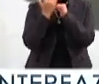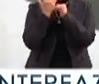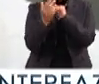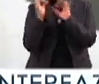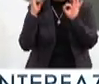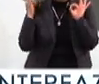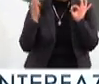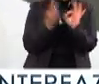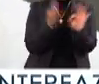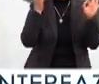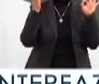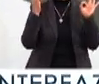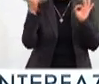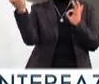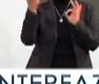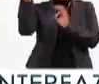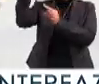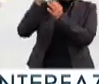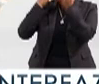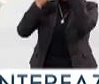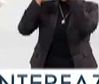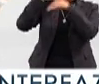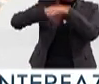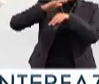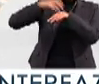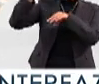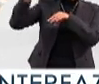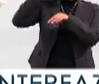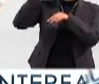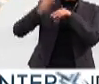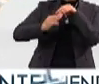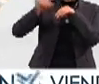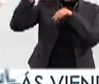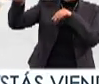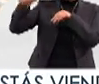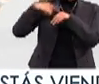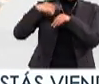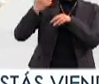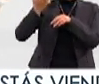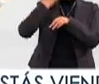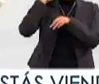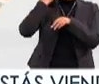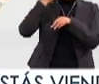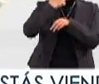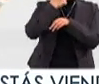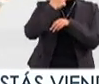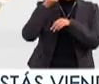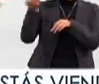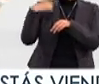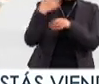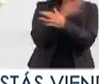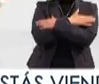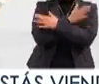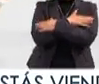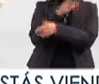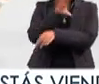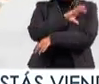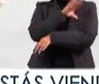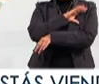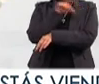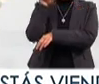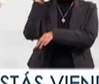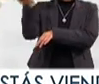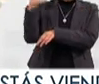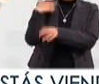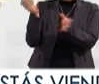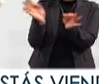todo lo necesario y más esta maestría en LSI te enviamos un fuerte abrazo caluroso para un